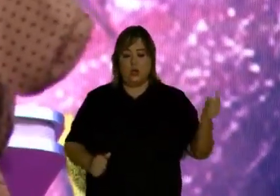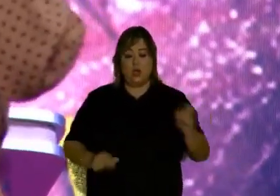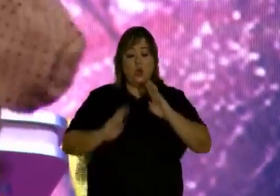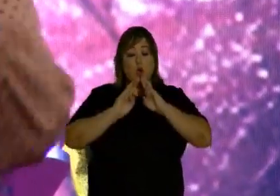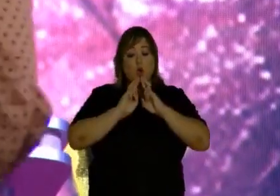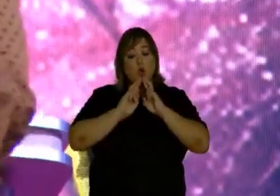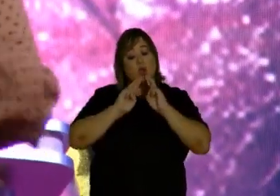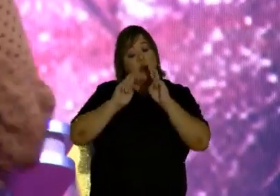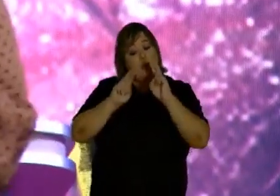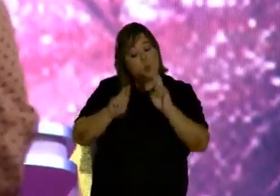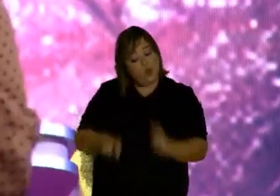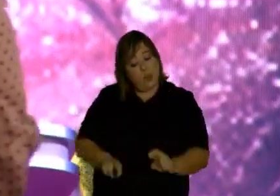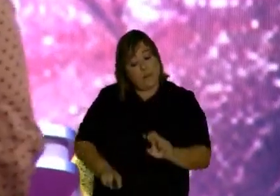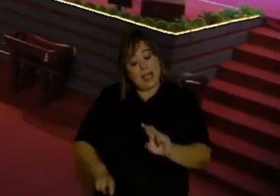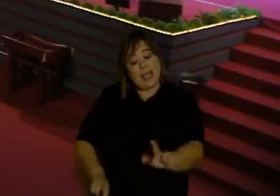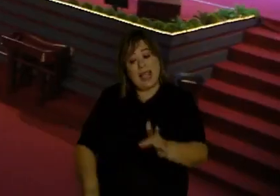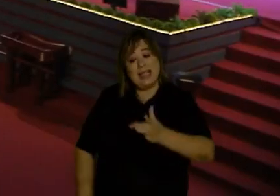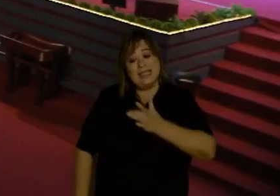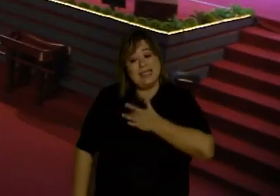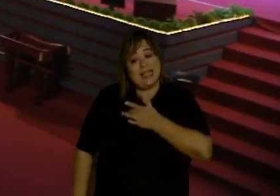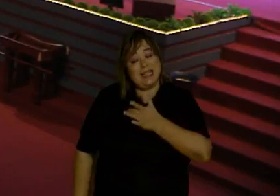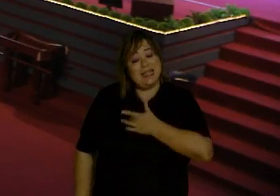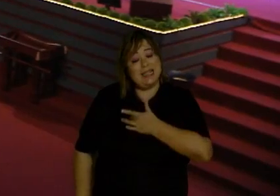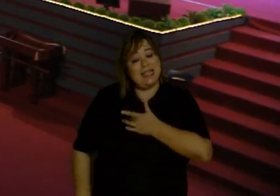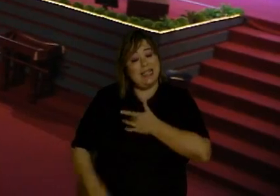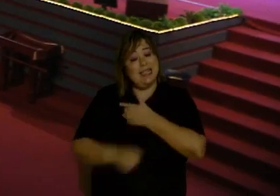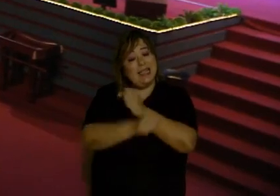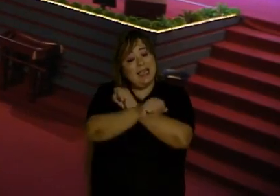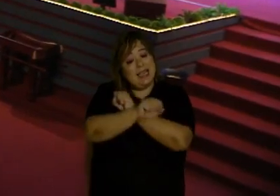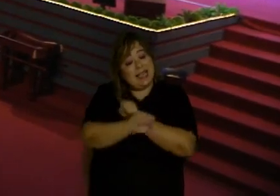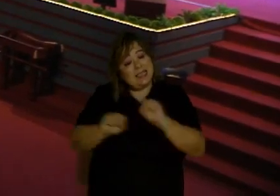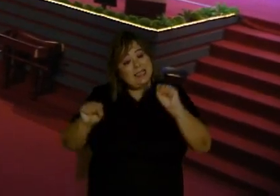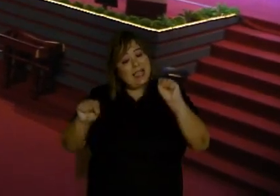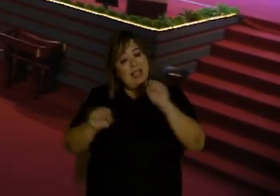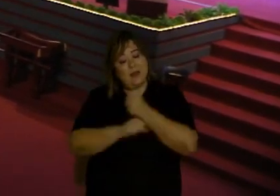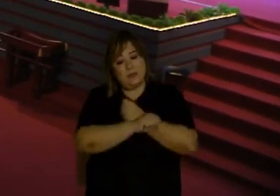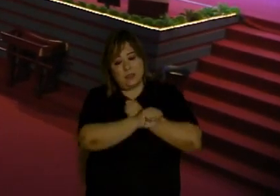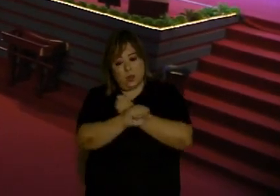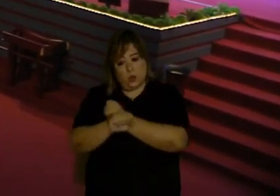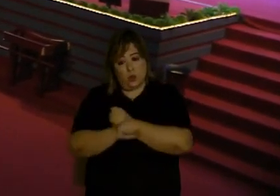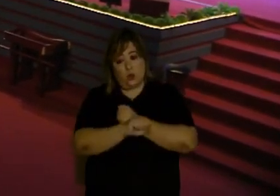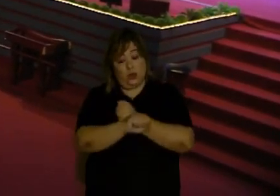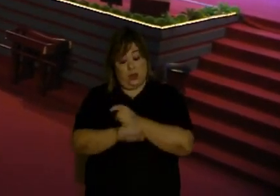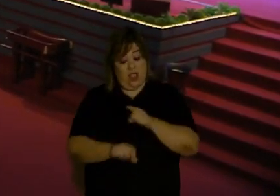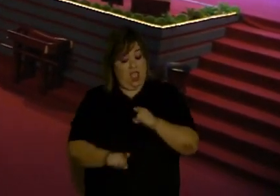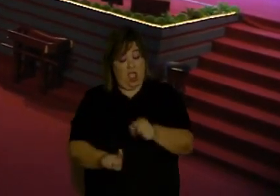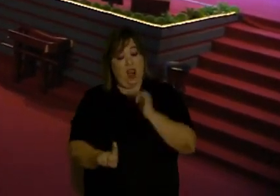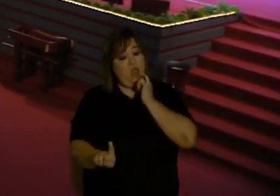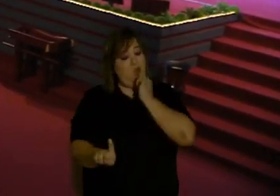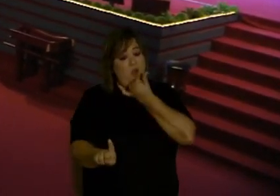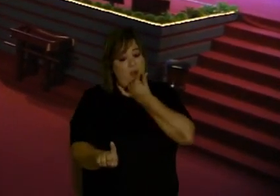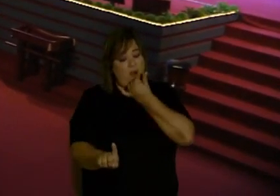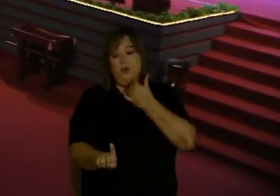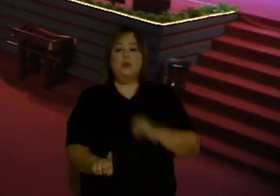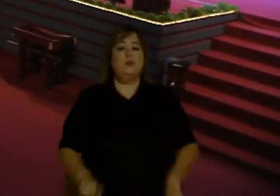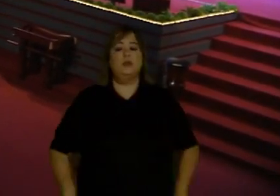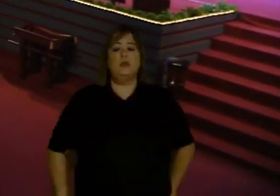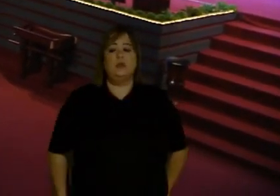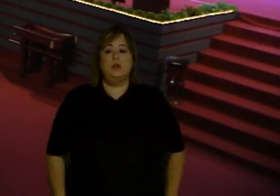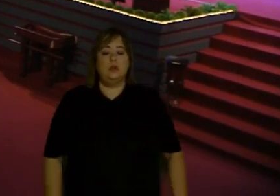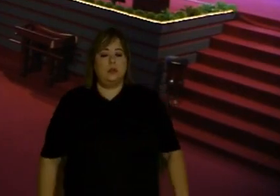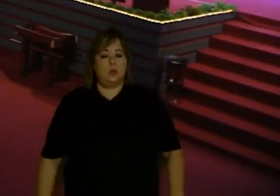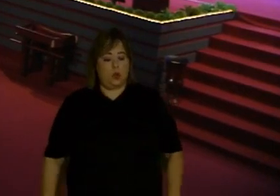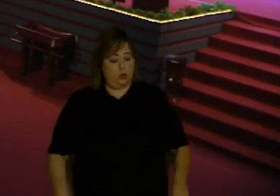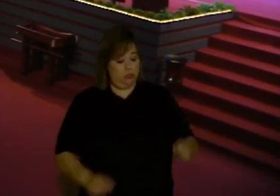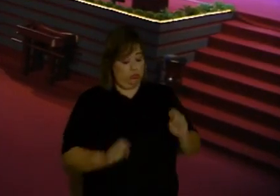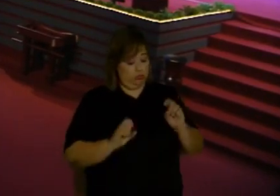la tranquilidad de que eras tú y que no se había equivocado. Sus discípulos tuvieron que ver, no solo escuchar, sino